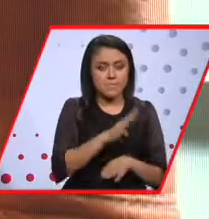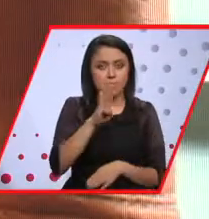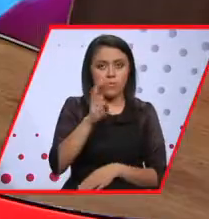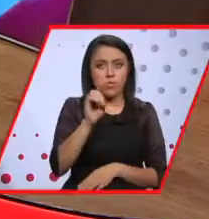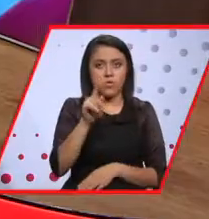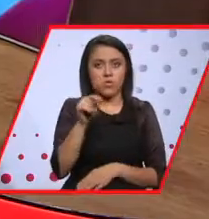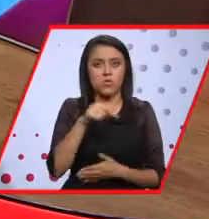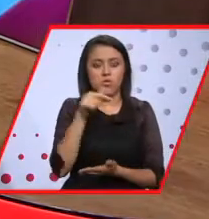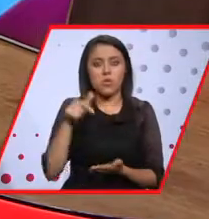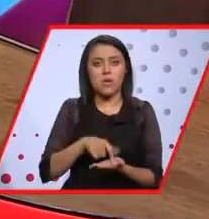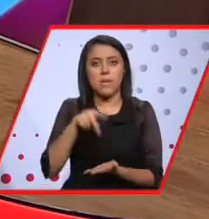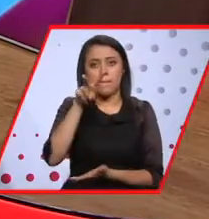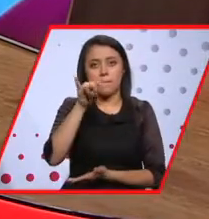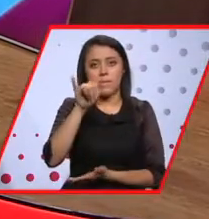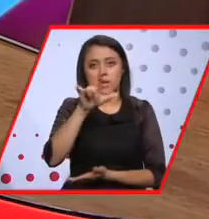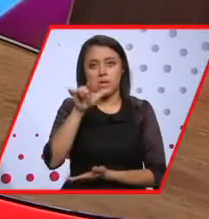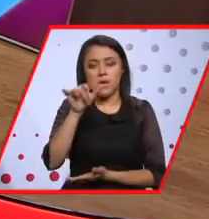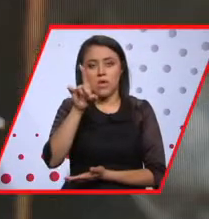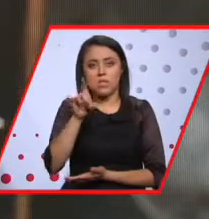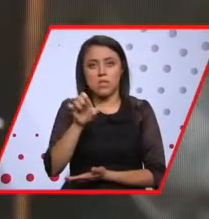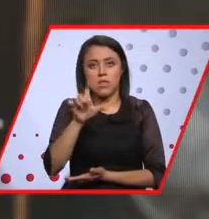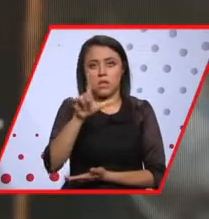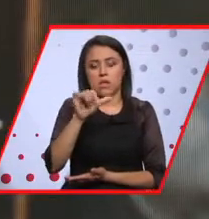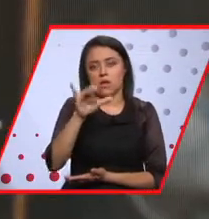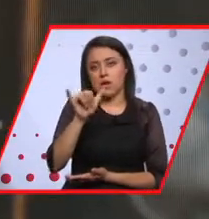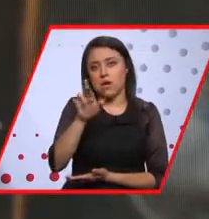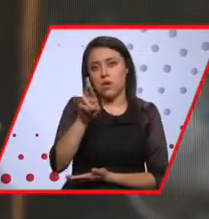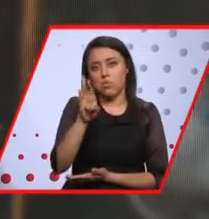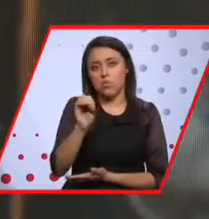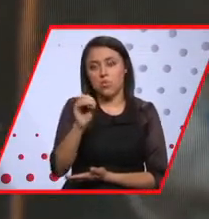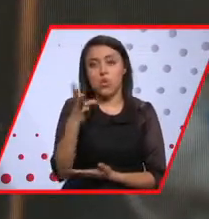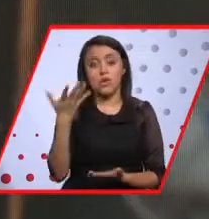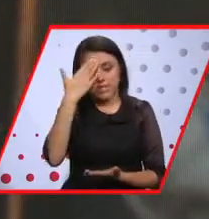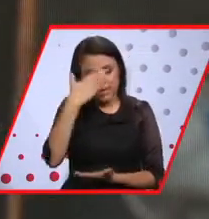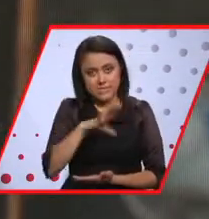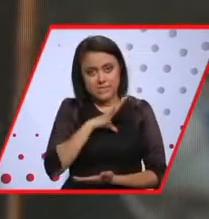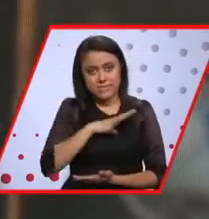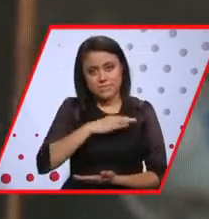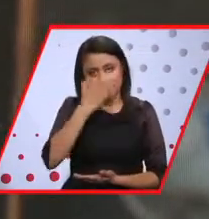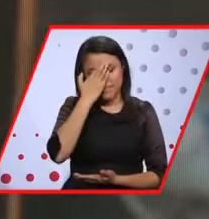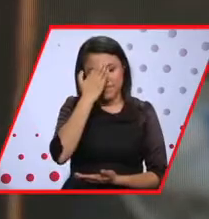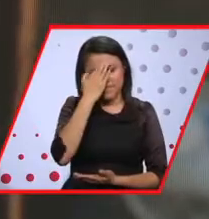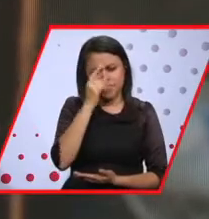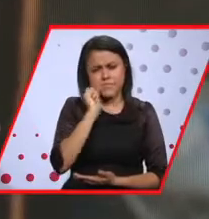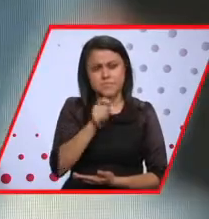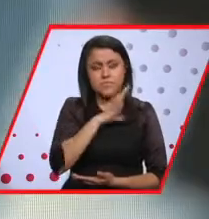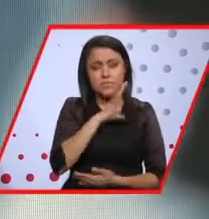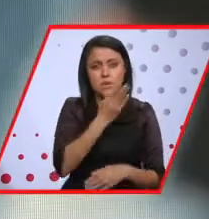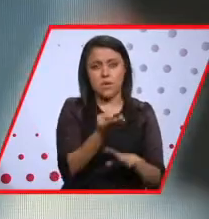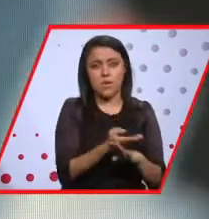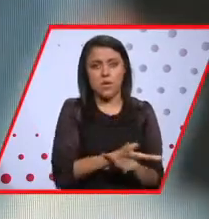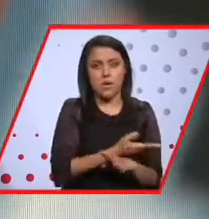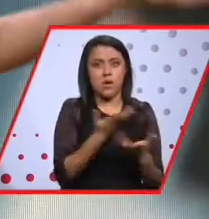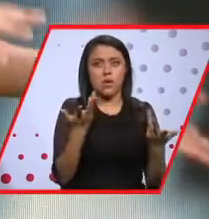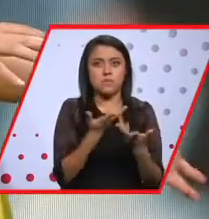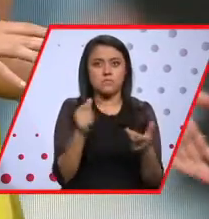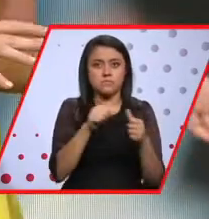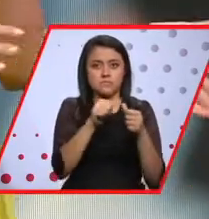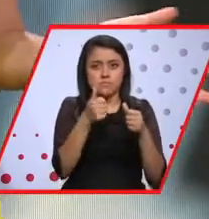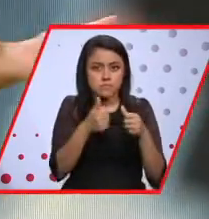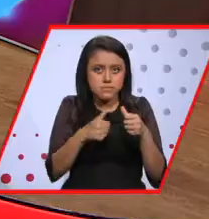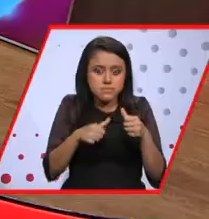es conocido como la capital del botín charro en México. El primer reportaje que les presenté el día de hoy es sobre el trabajo un poquito más